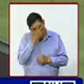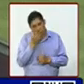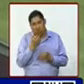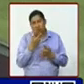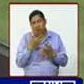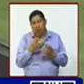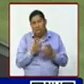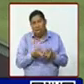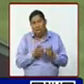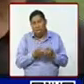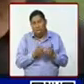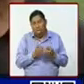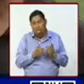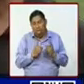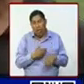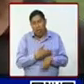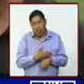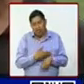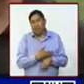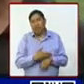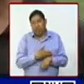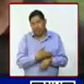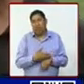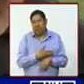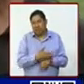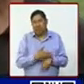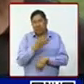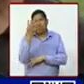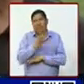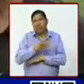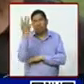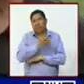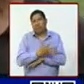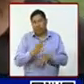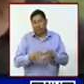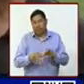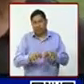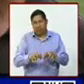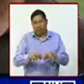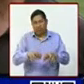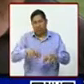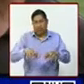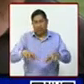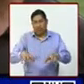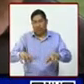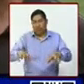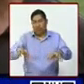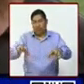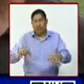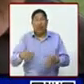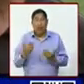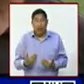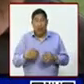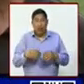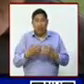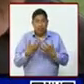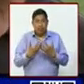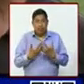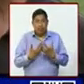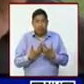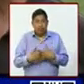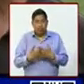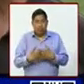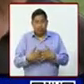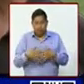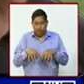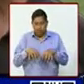moroso, nos va a llevar varios días, seguramente unos 4 o 5 días, ya que en este momento la máquina no puede penetrar el